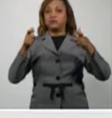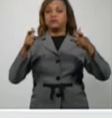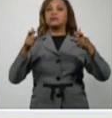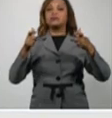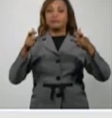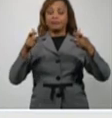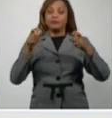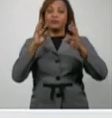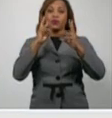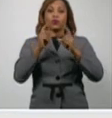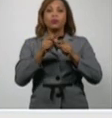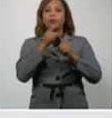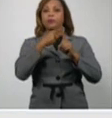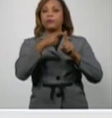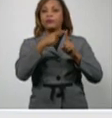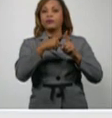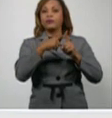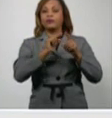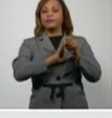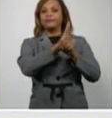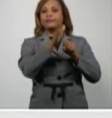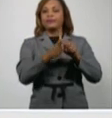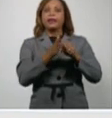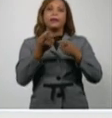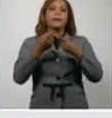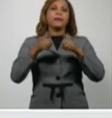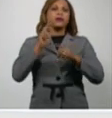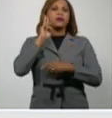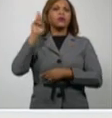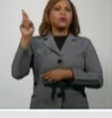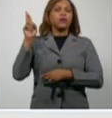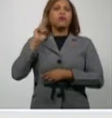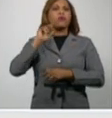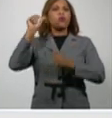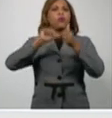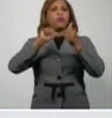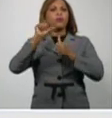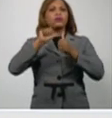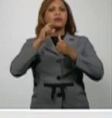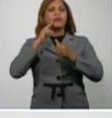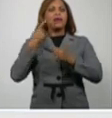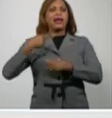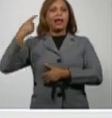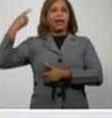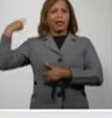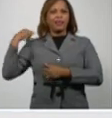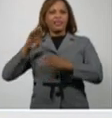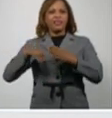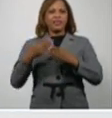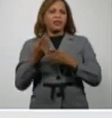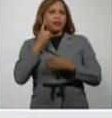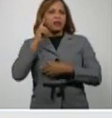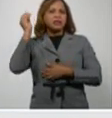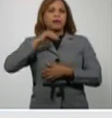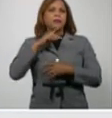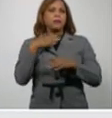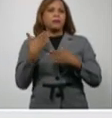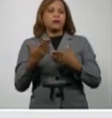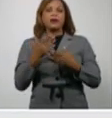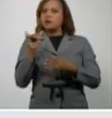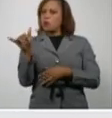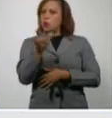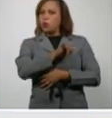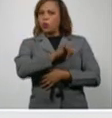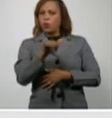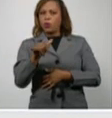de casos en el día de ayer, pero que si recordamos el comportamiento de días anteriores, pues también ha sido